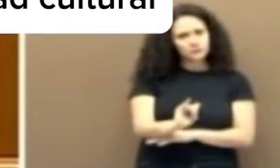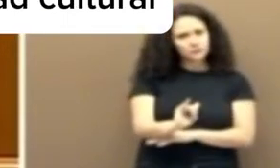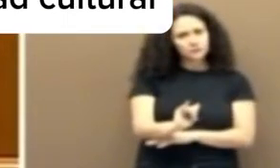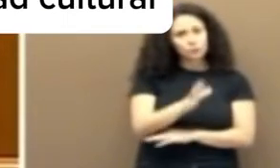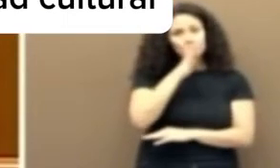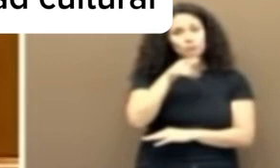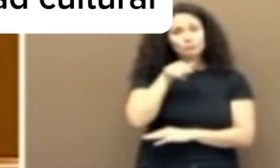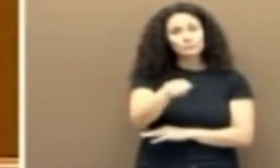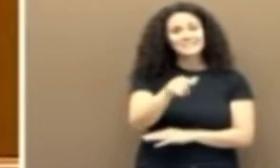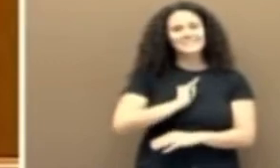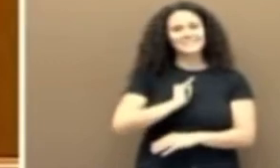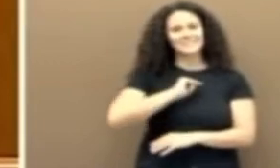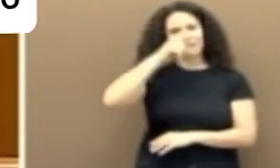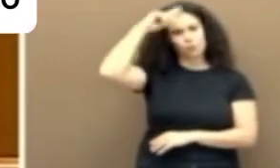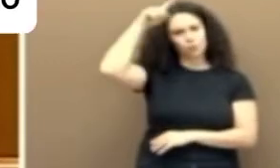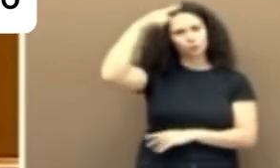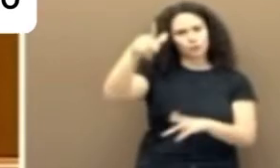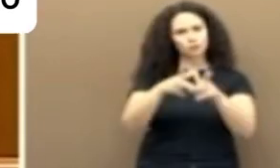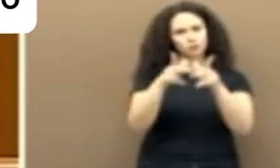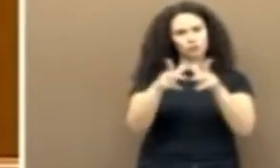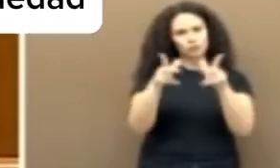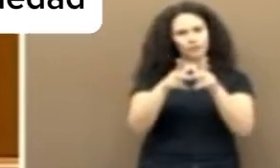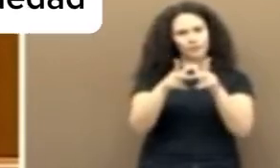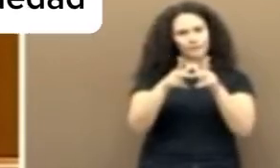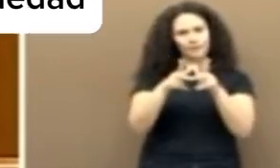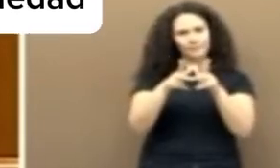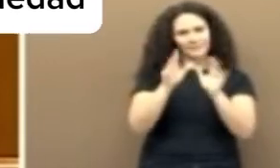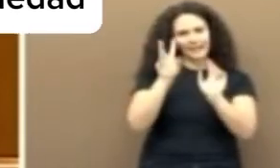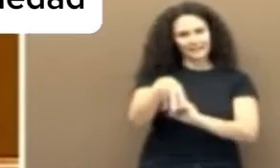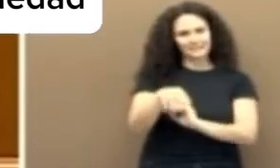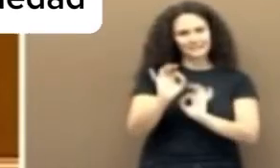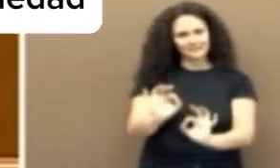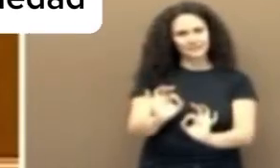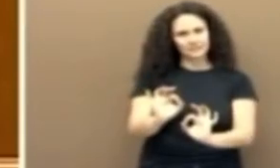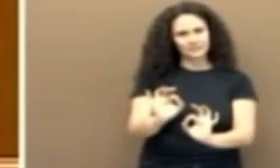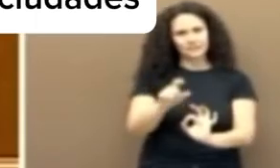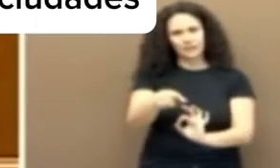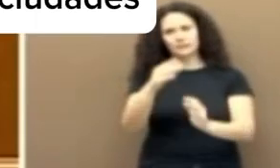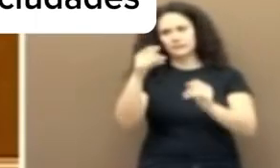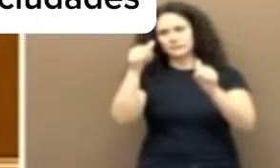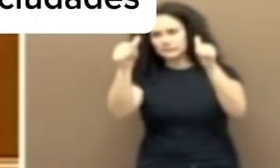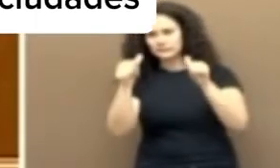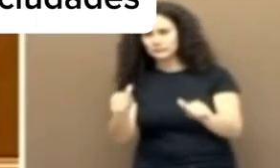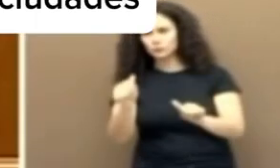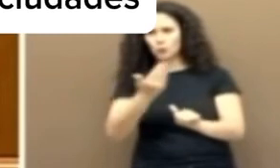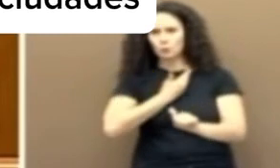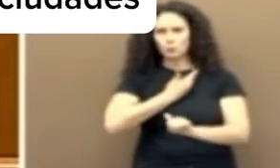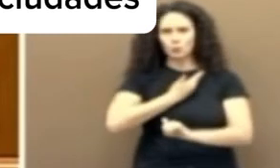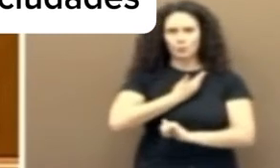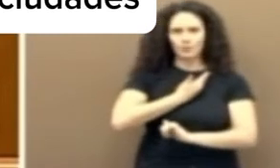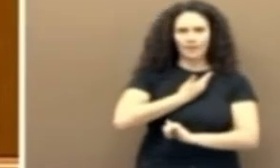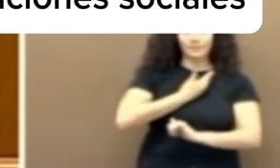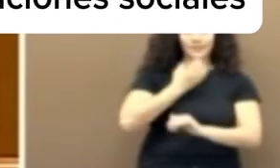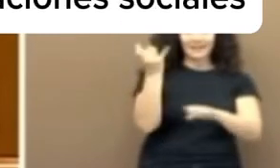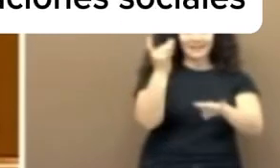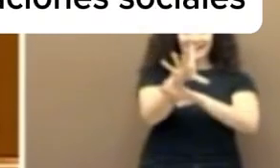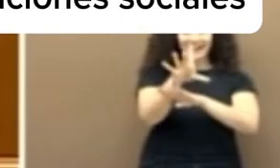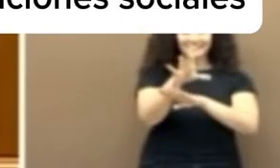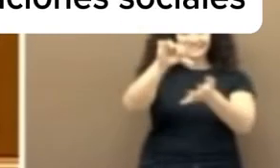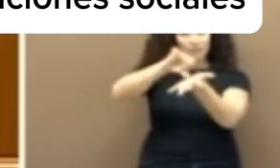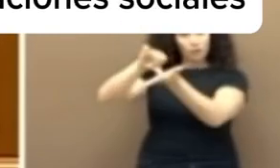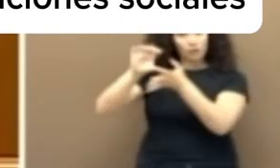de la identidad cultural de las sociedades que la han ido generando. Los fueros, los títulos de propiedad, las cartas asignadas a nuestras ciudades y